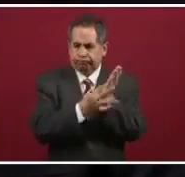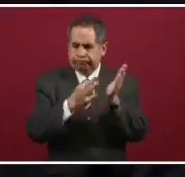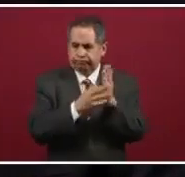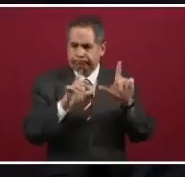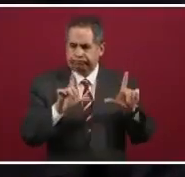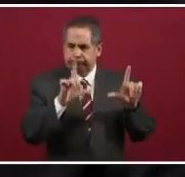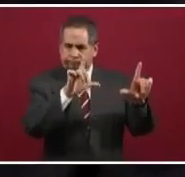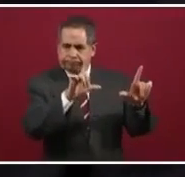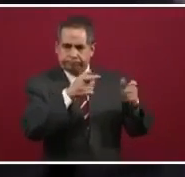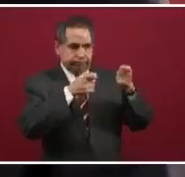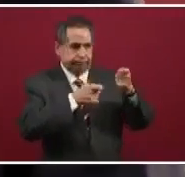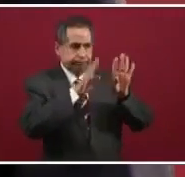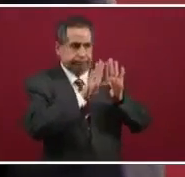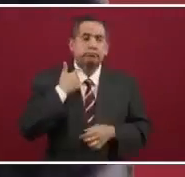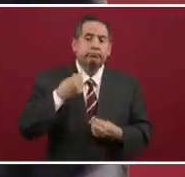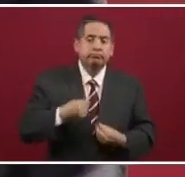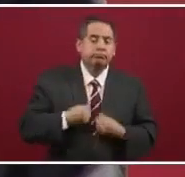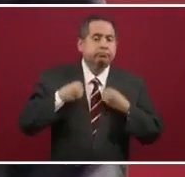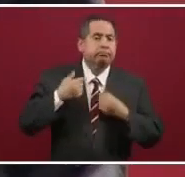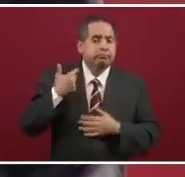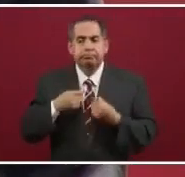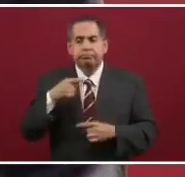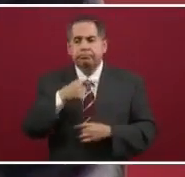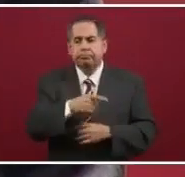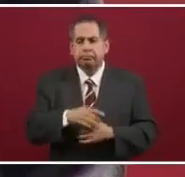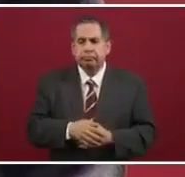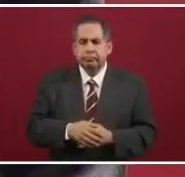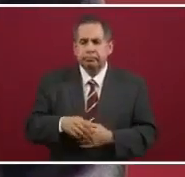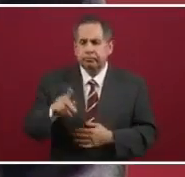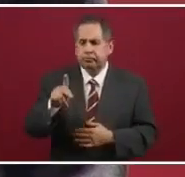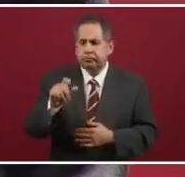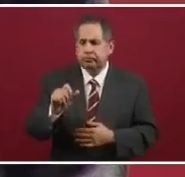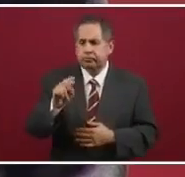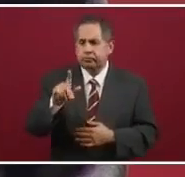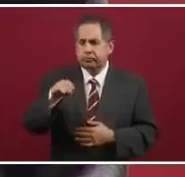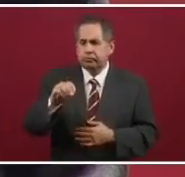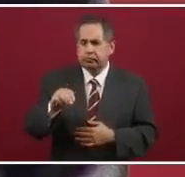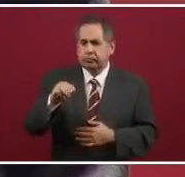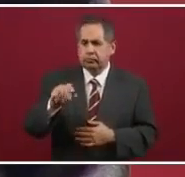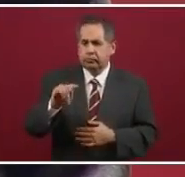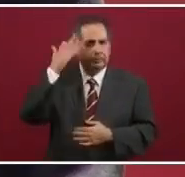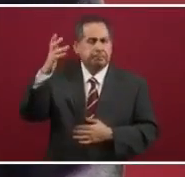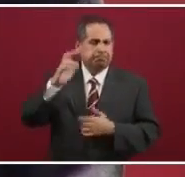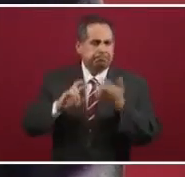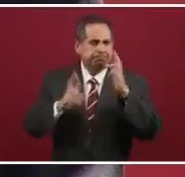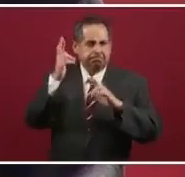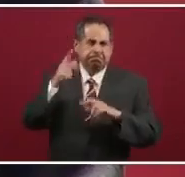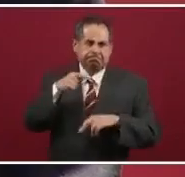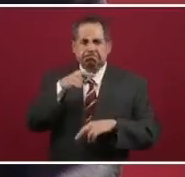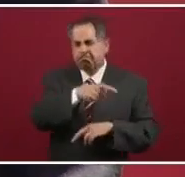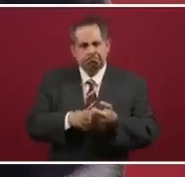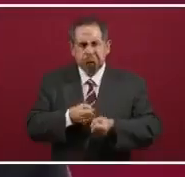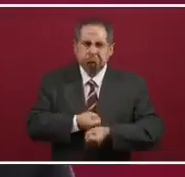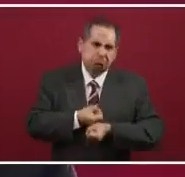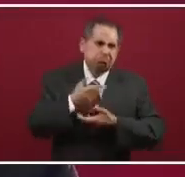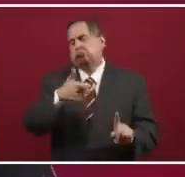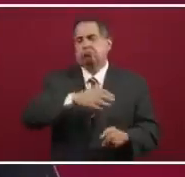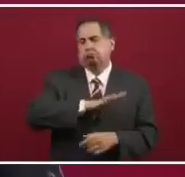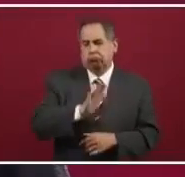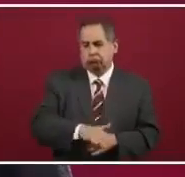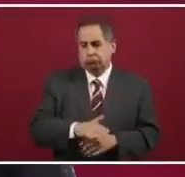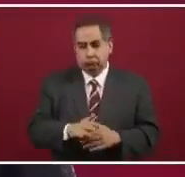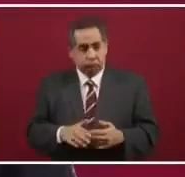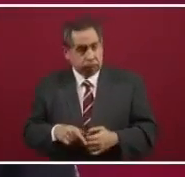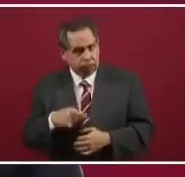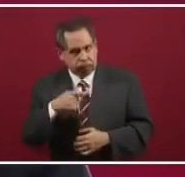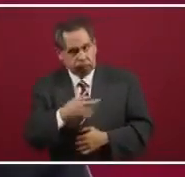casa en que vivió Paulino Martínez, un periodista revolucionario que fue asesinado, pero